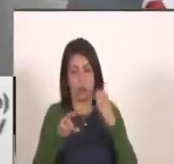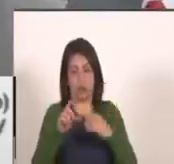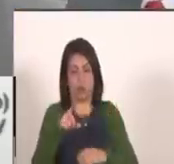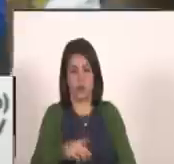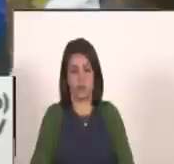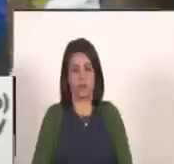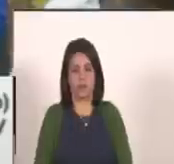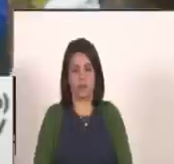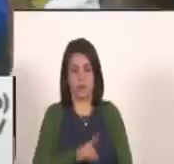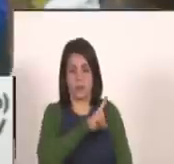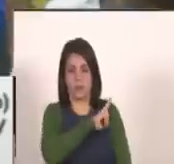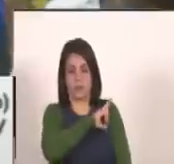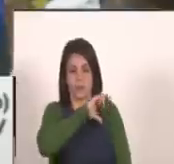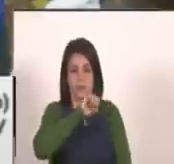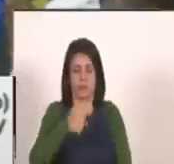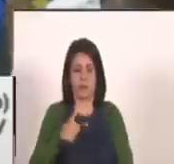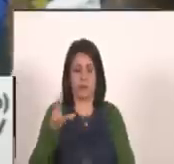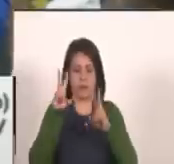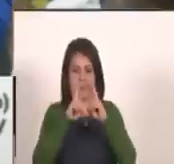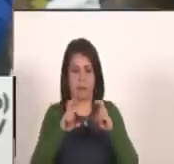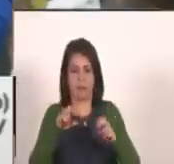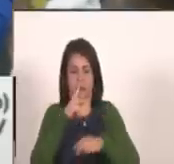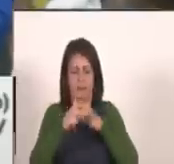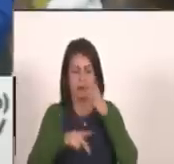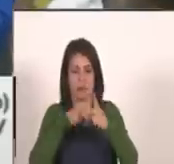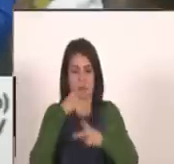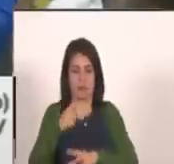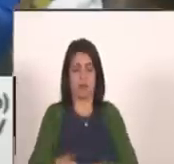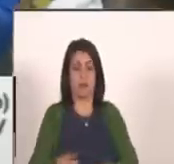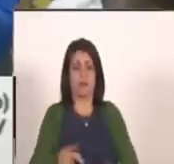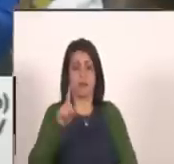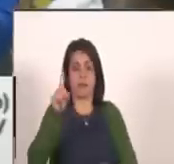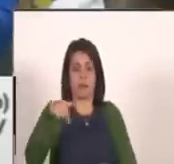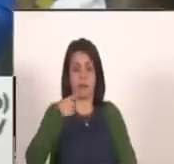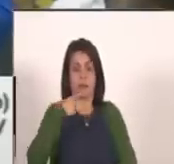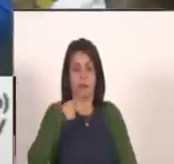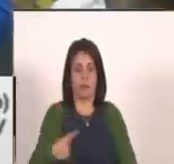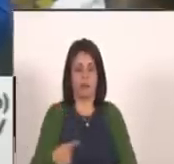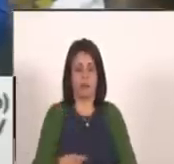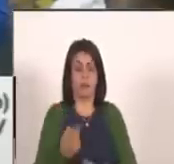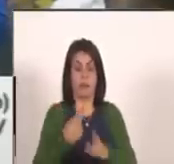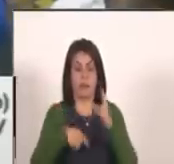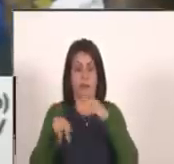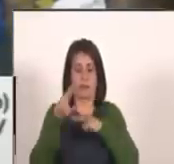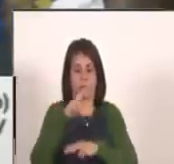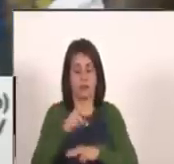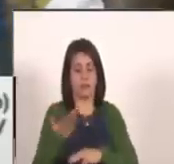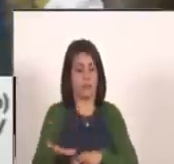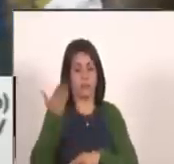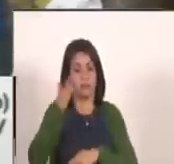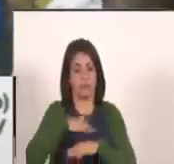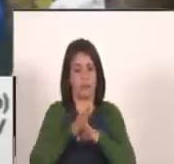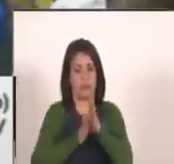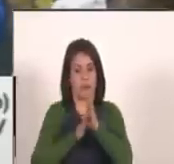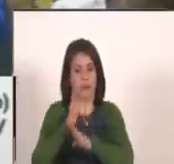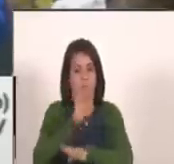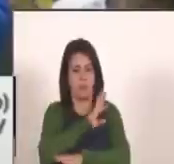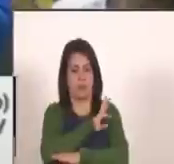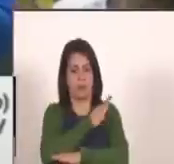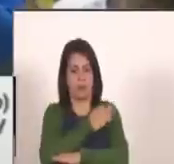Colombia, director de análisis político y a su vez con altas capacidades para